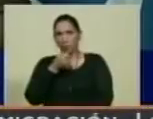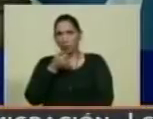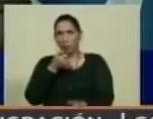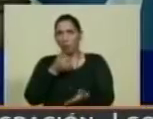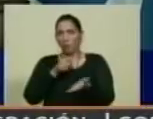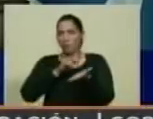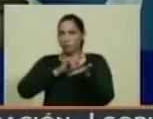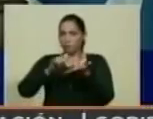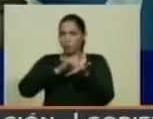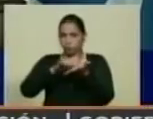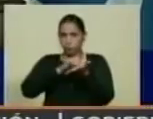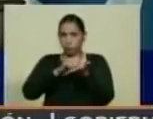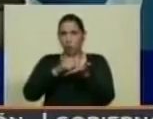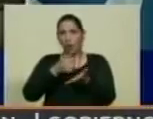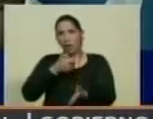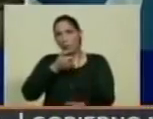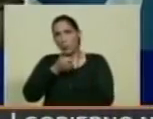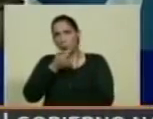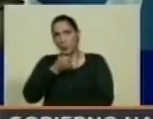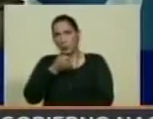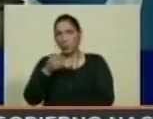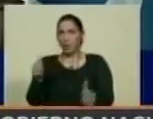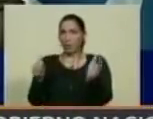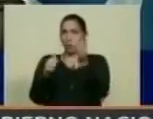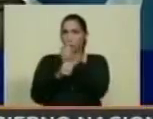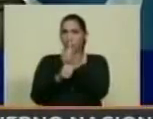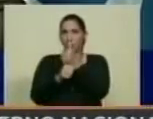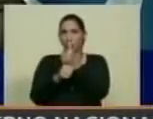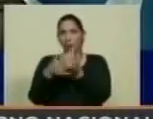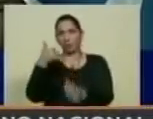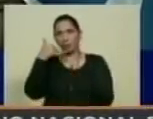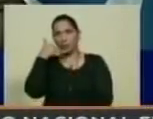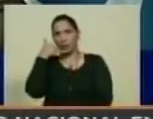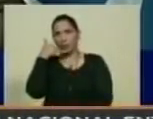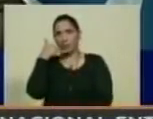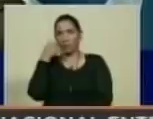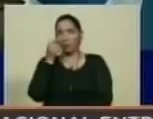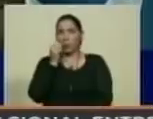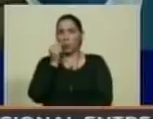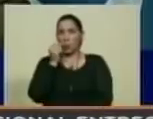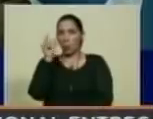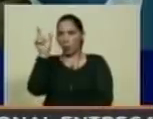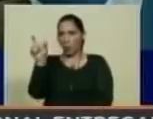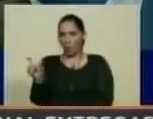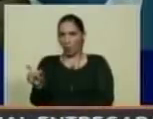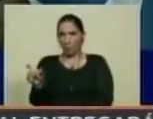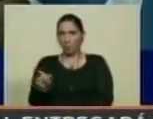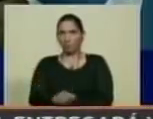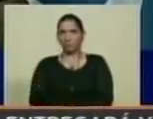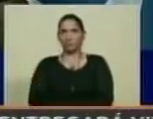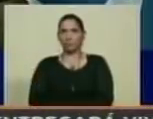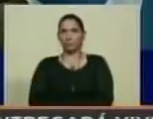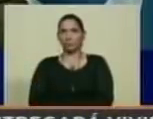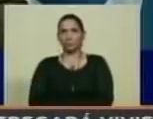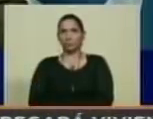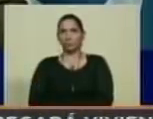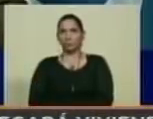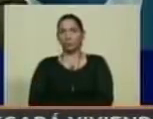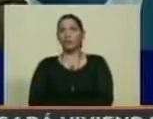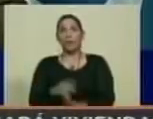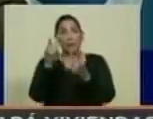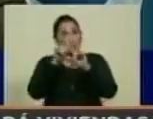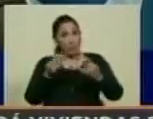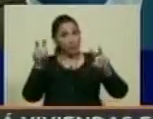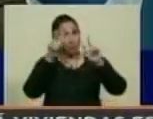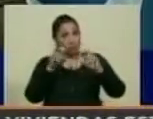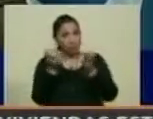fue encontrado en el teléfono celular del ciudadano Fernando Albán. Repito, en el curso de la investigación se